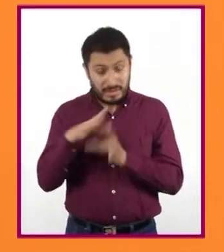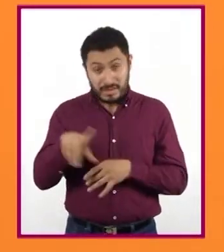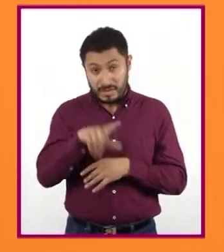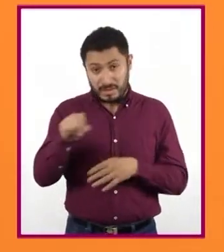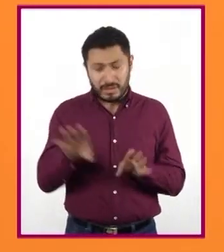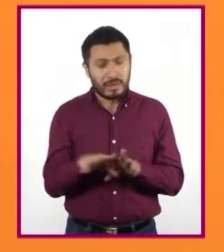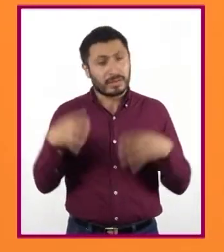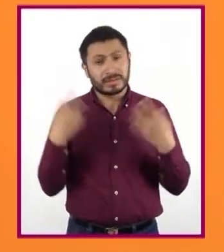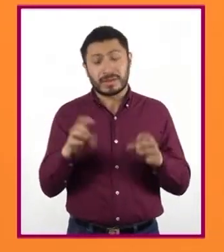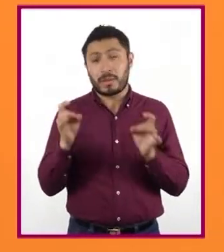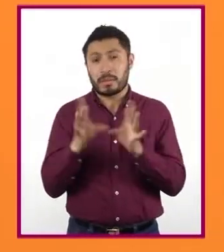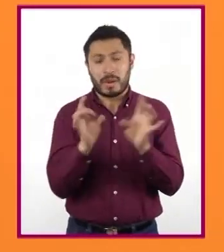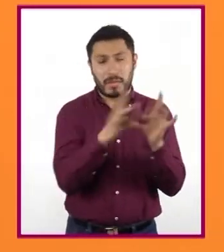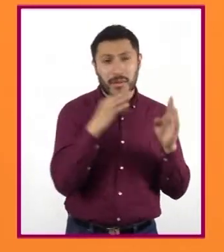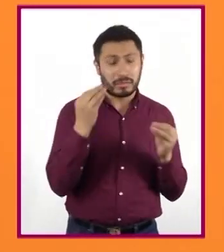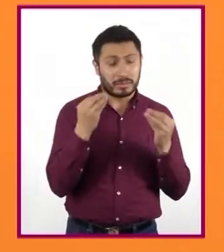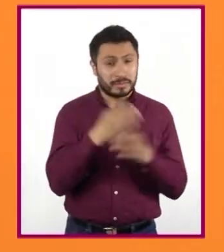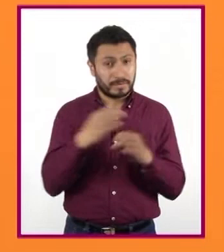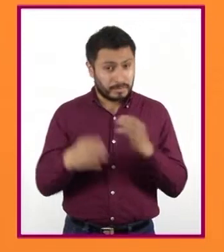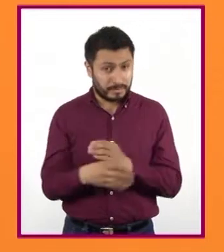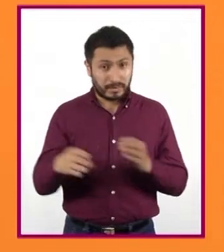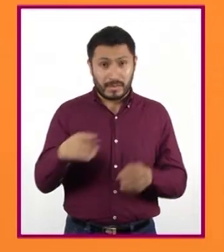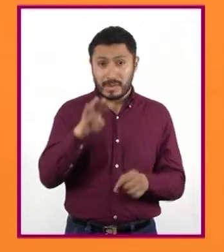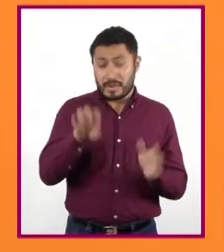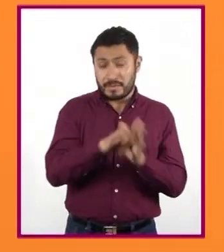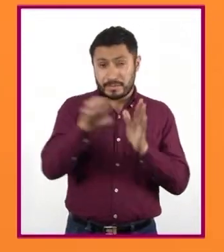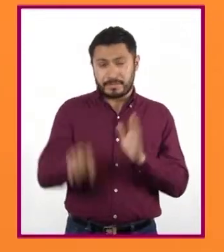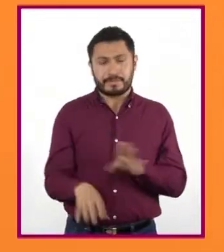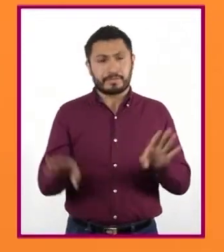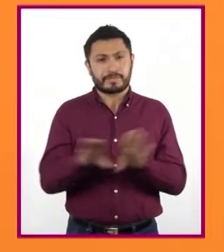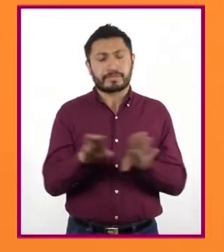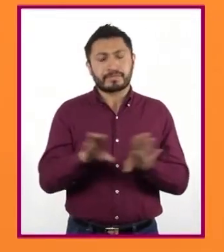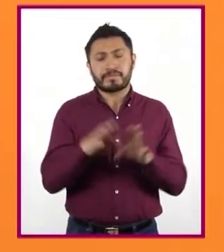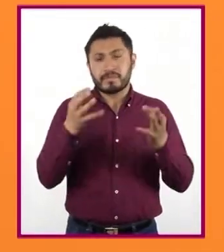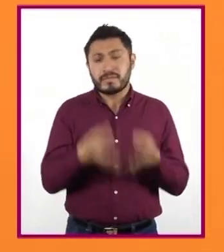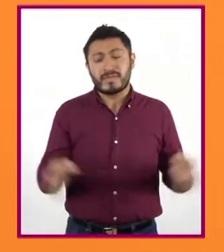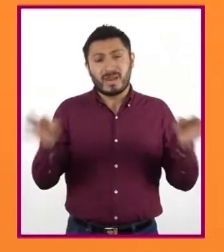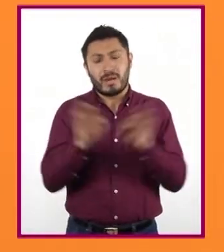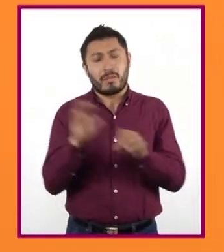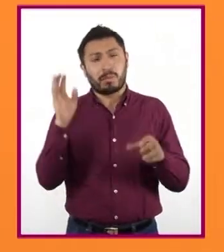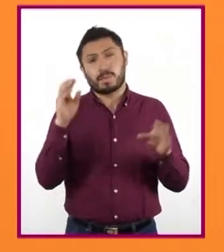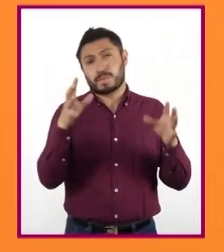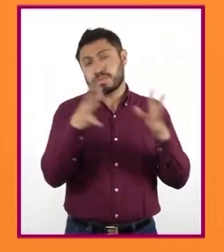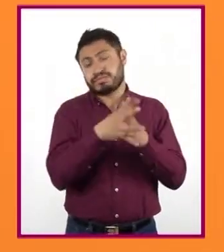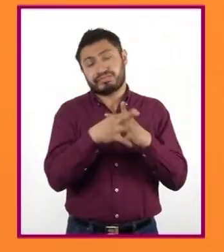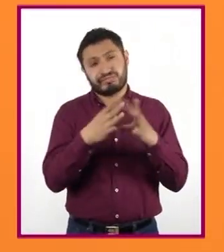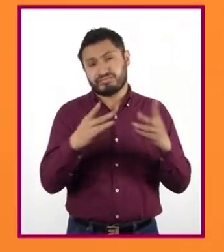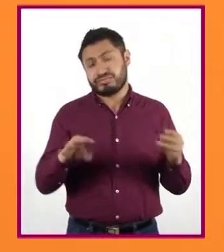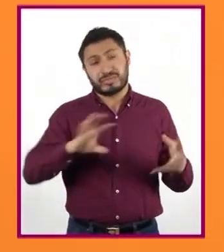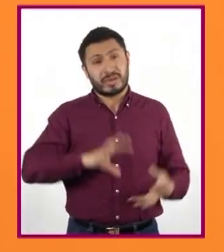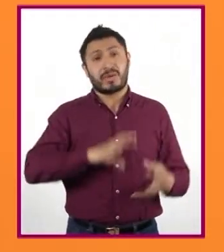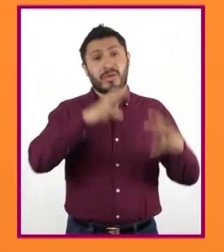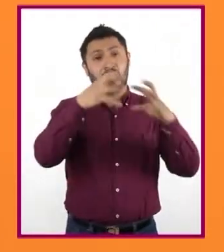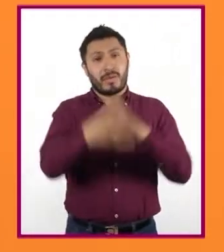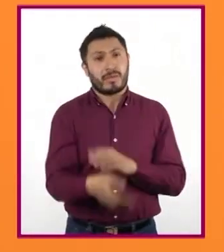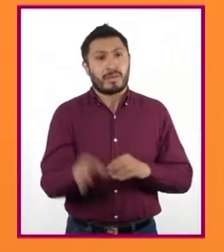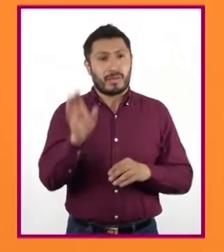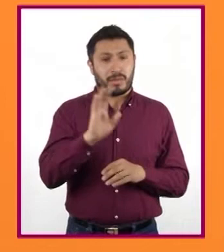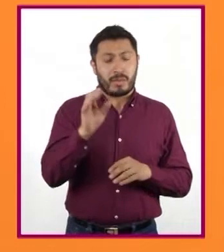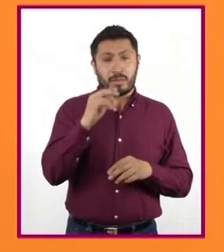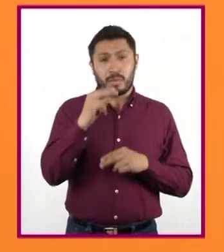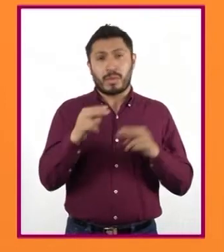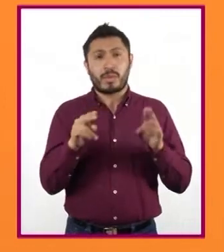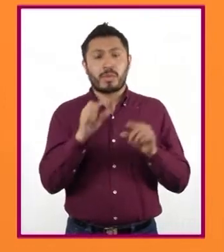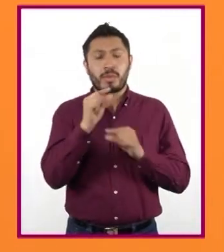combinación de varios factores, entre los que destaca un deterioro significativo de las condiciones climáticas que, al inhibir gradualmente